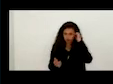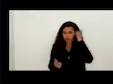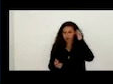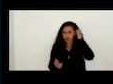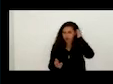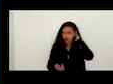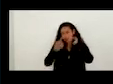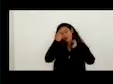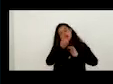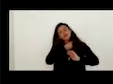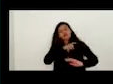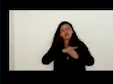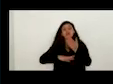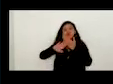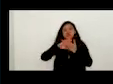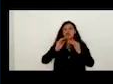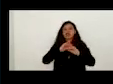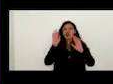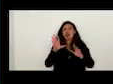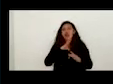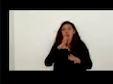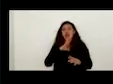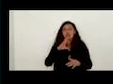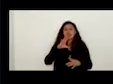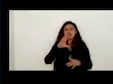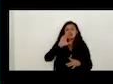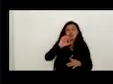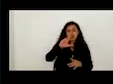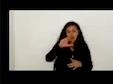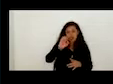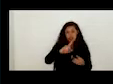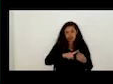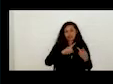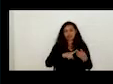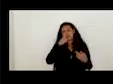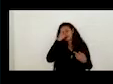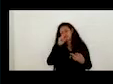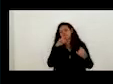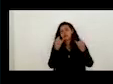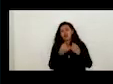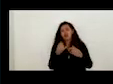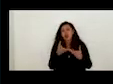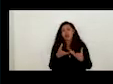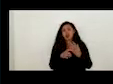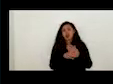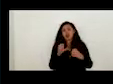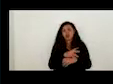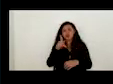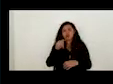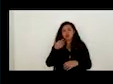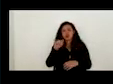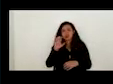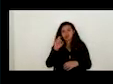obviamente también hay cereales y leguminosas que tienen un aporte pequeño de proteína, que le llamamos proteína de origen